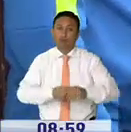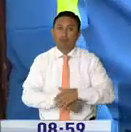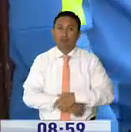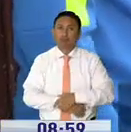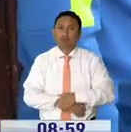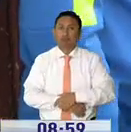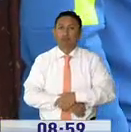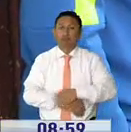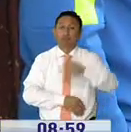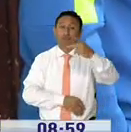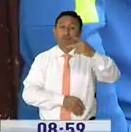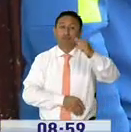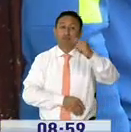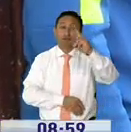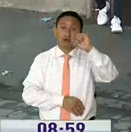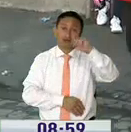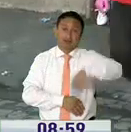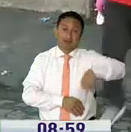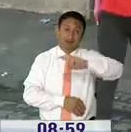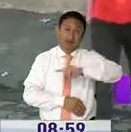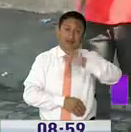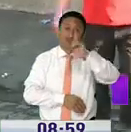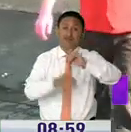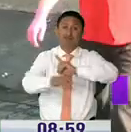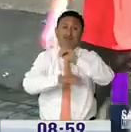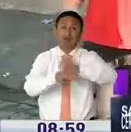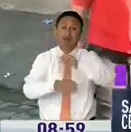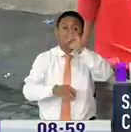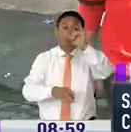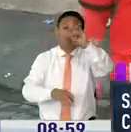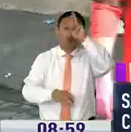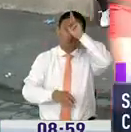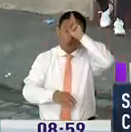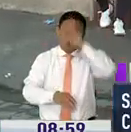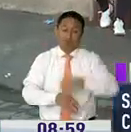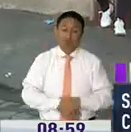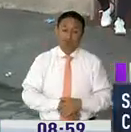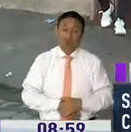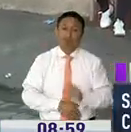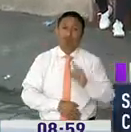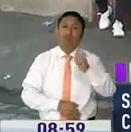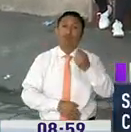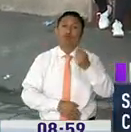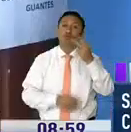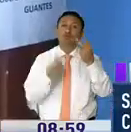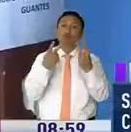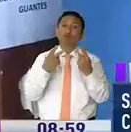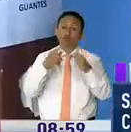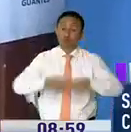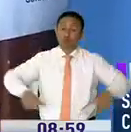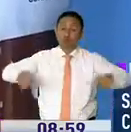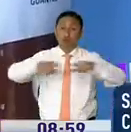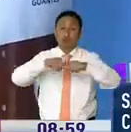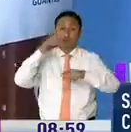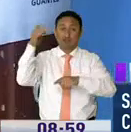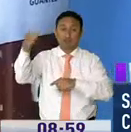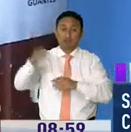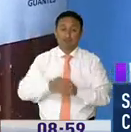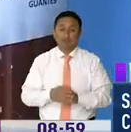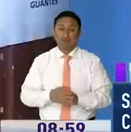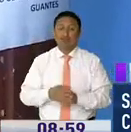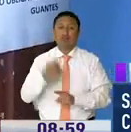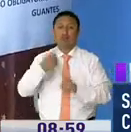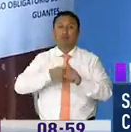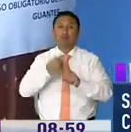Karina Arias, directora de Fomento Productivo y Salubridad de Rumiñahui, indica que los únicos centros de abasto en funcionamiento son el